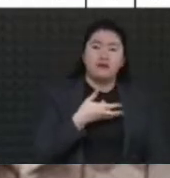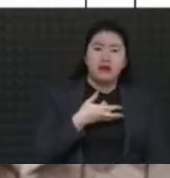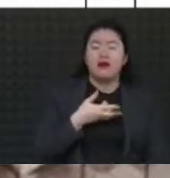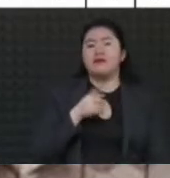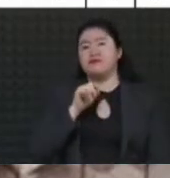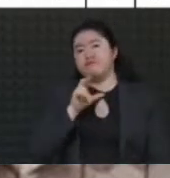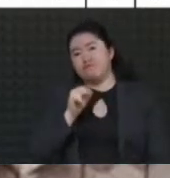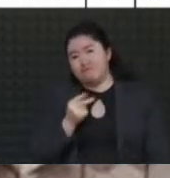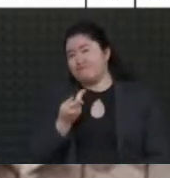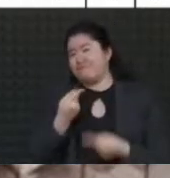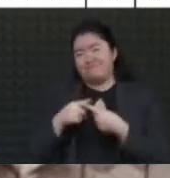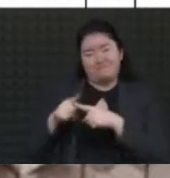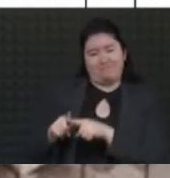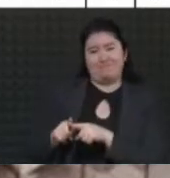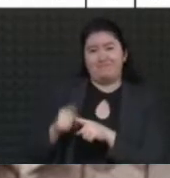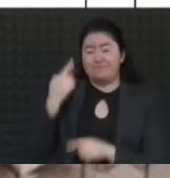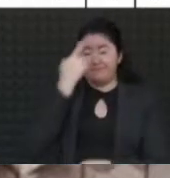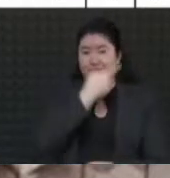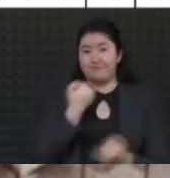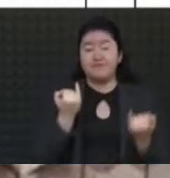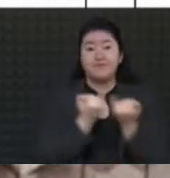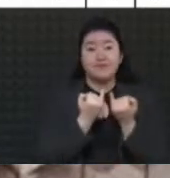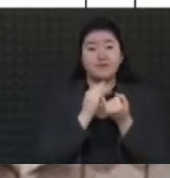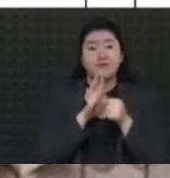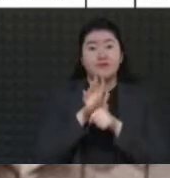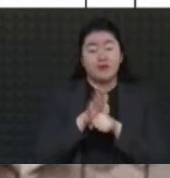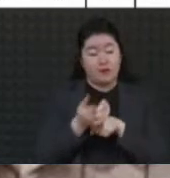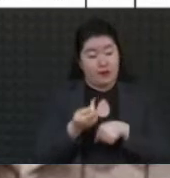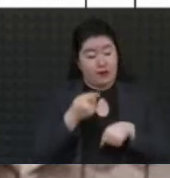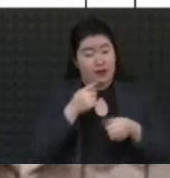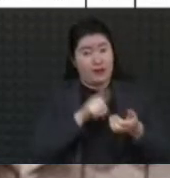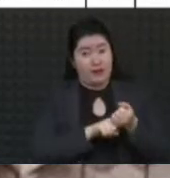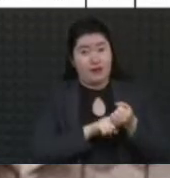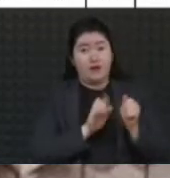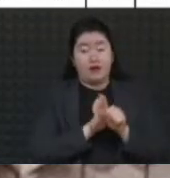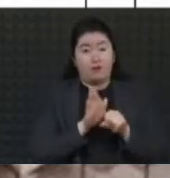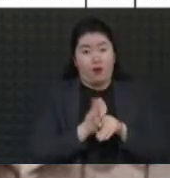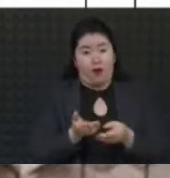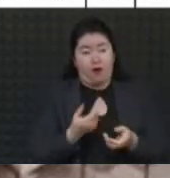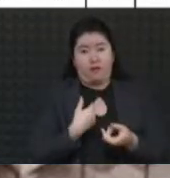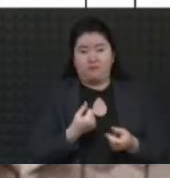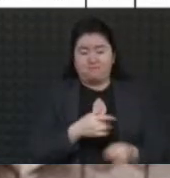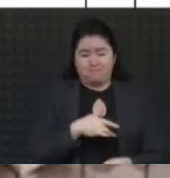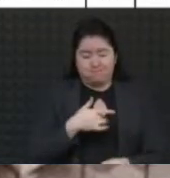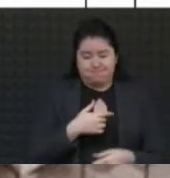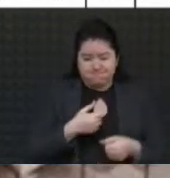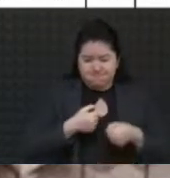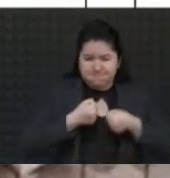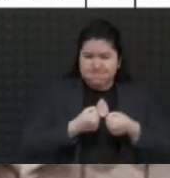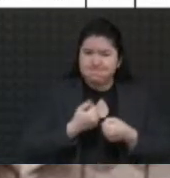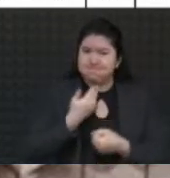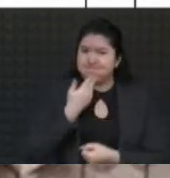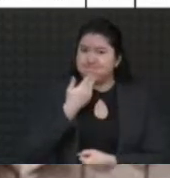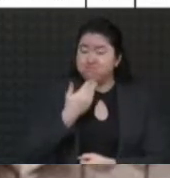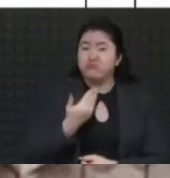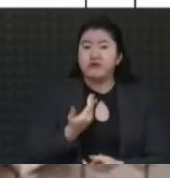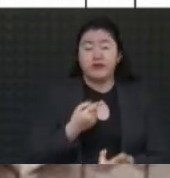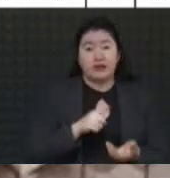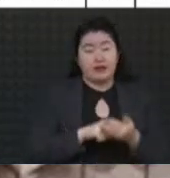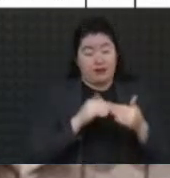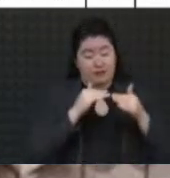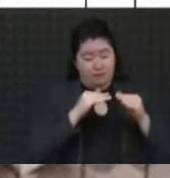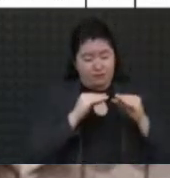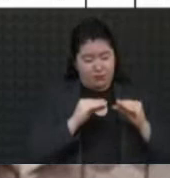se están haciendo también pruebas de placa, es decir, pruebas de compresión, la capacidad de compresión que tienen las subcapas